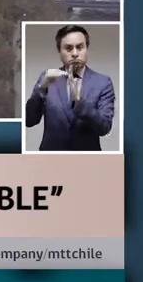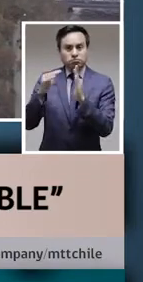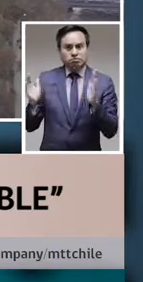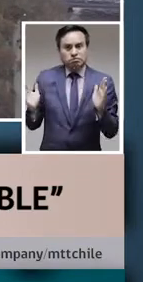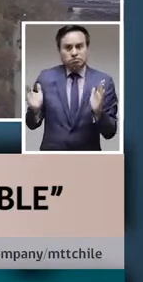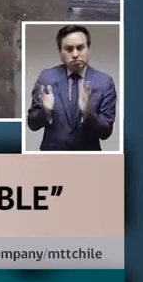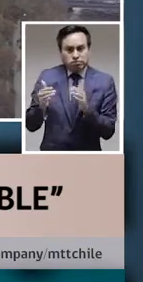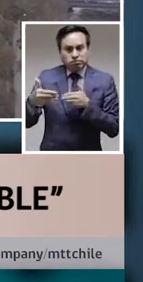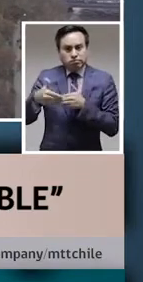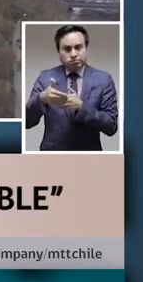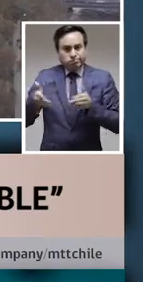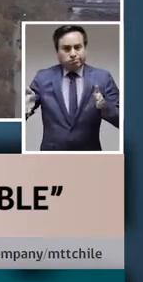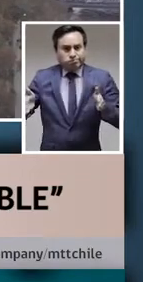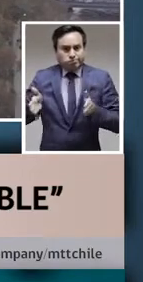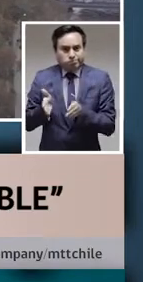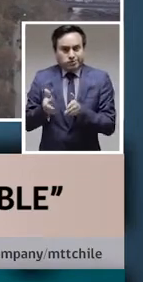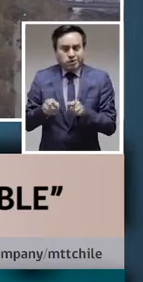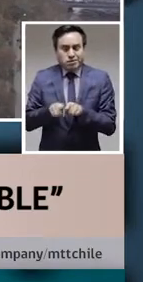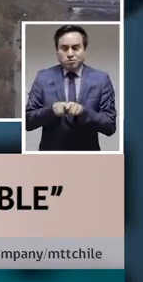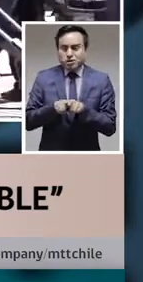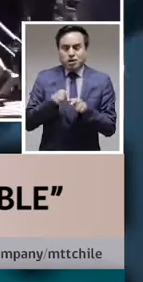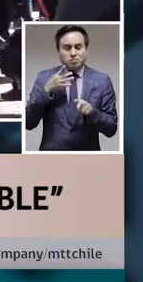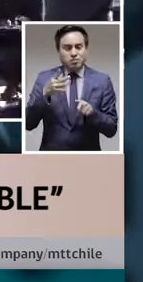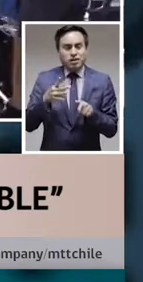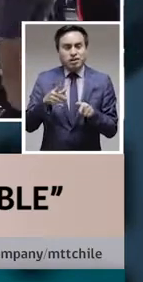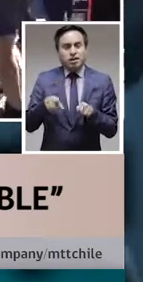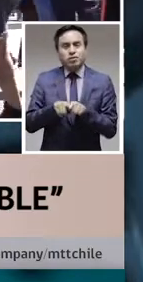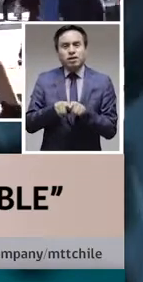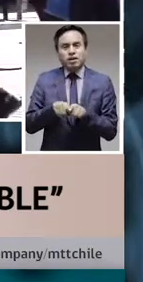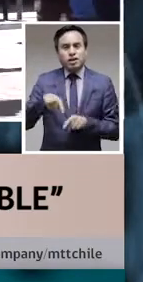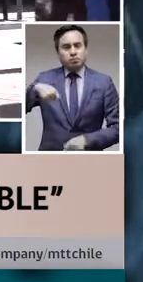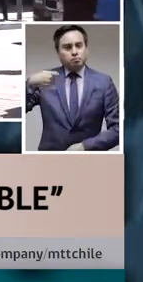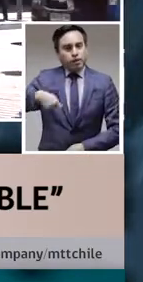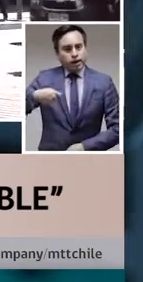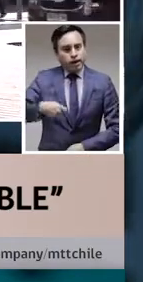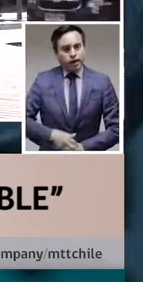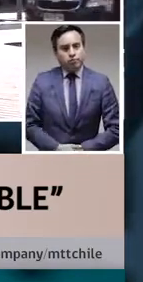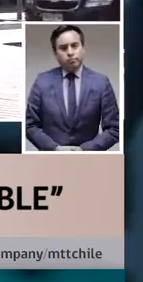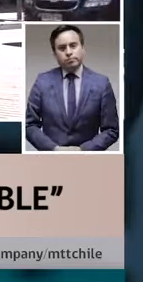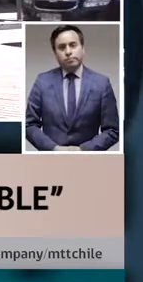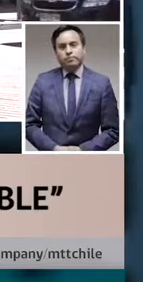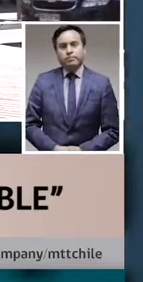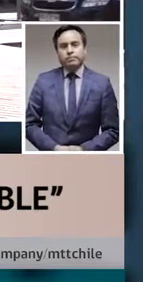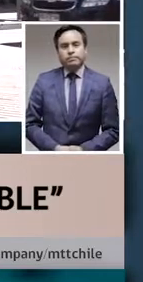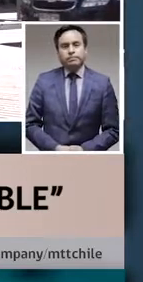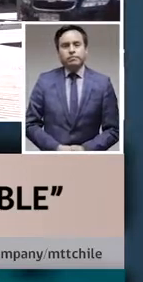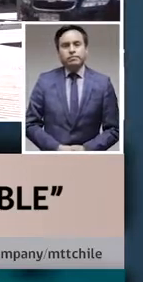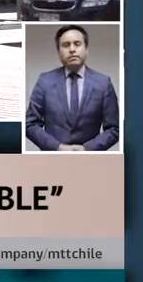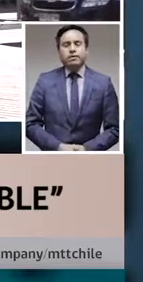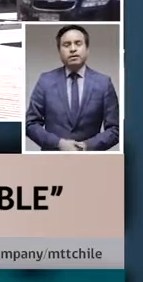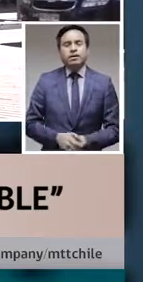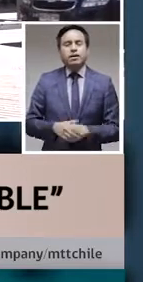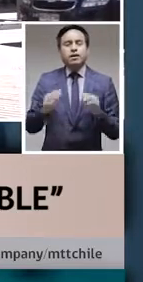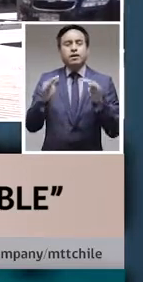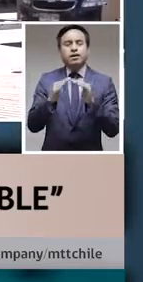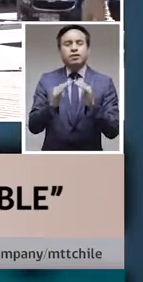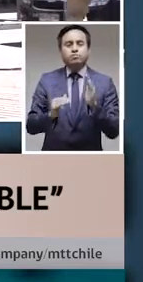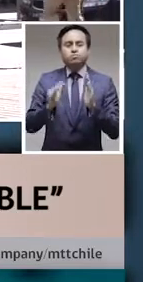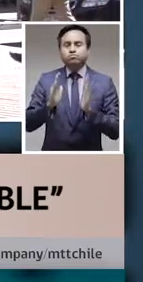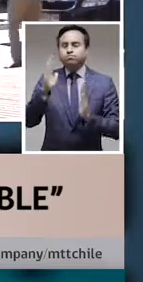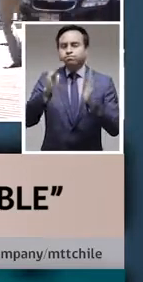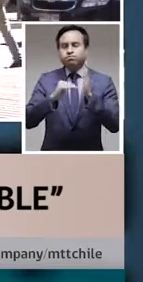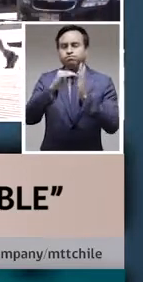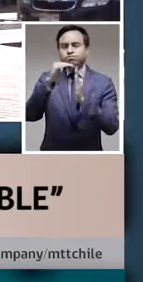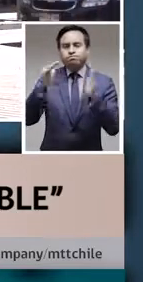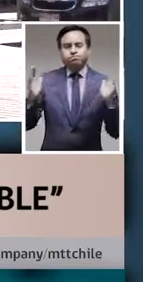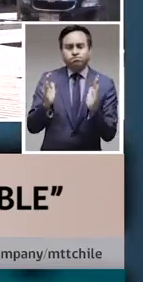reducidas porque el espacio urbano empieza a ser también un bien más caro. Al tener viviendas más reducidas, el